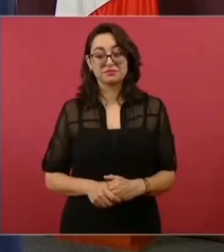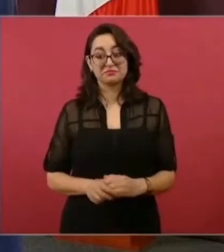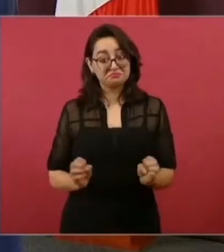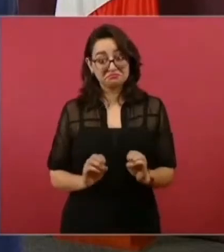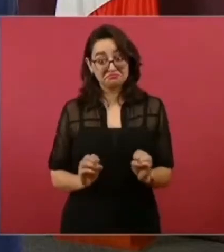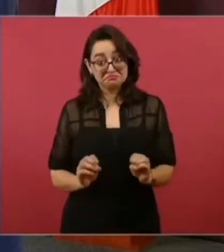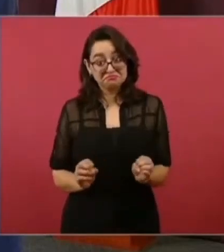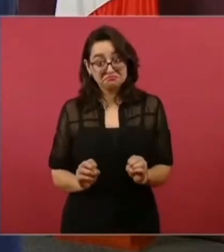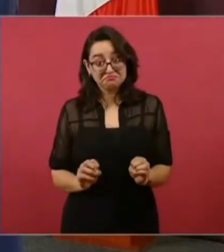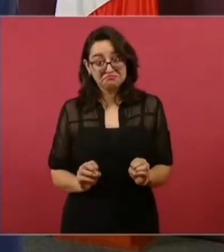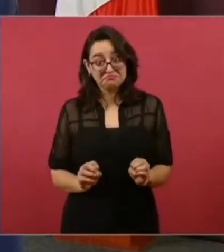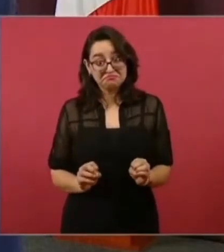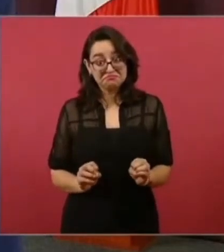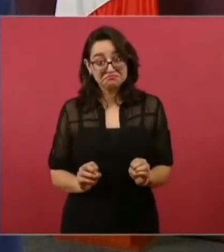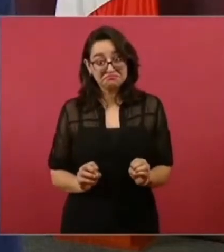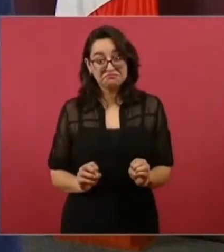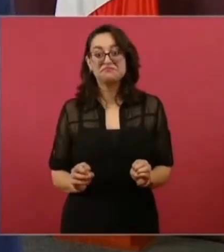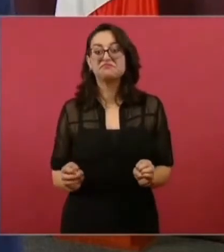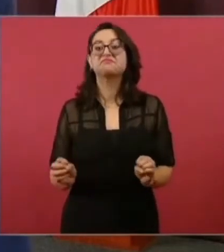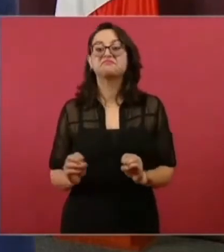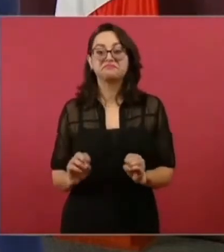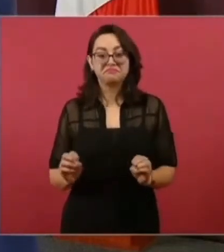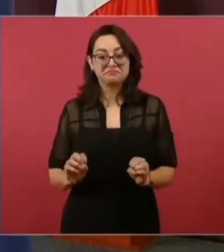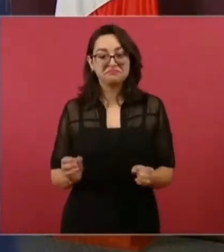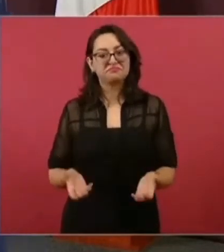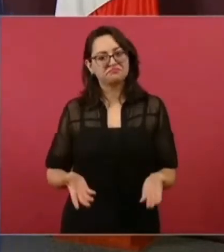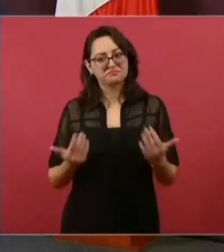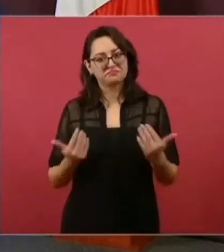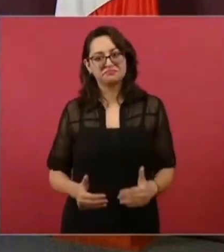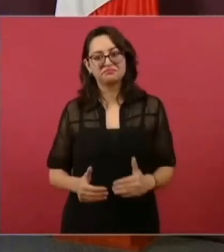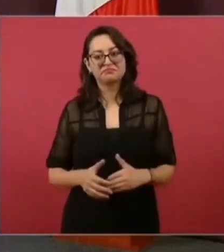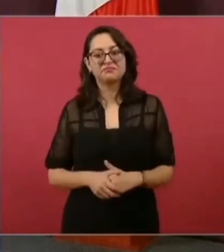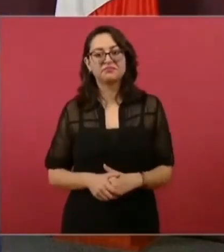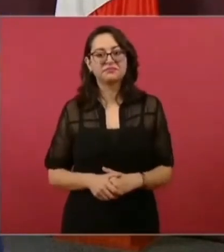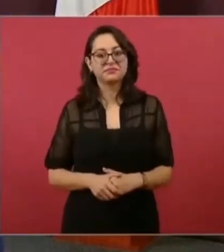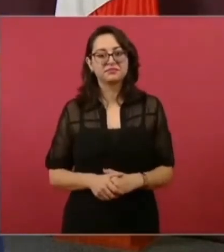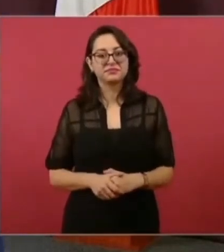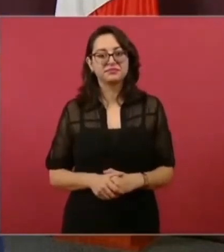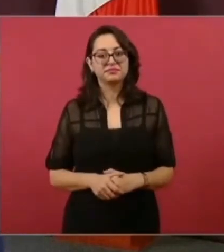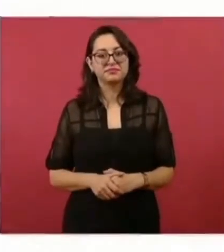¿Nada? Nada. Síguele.